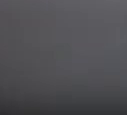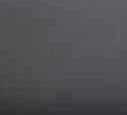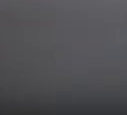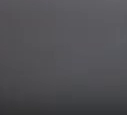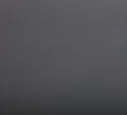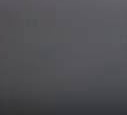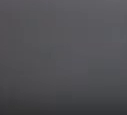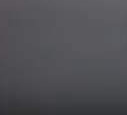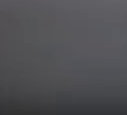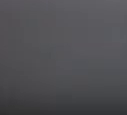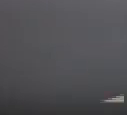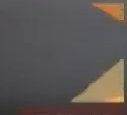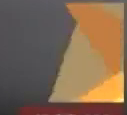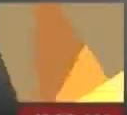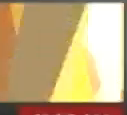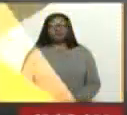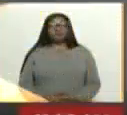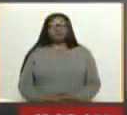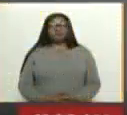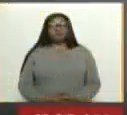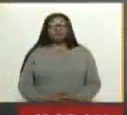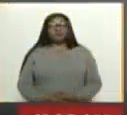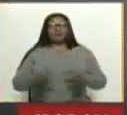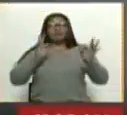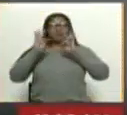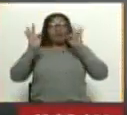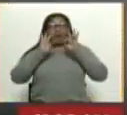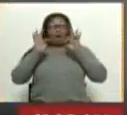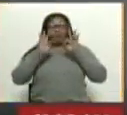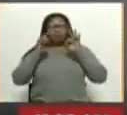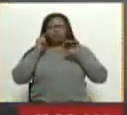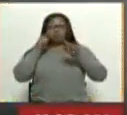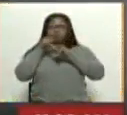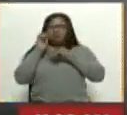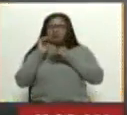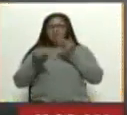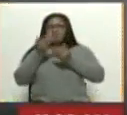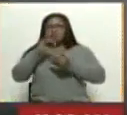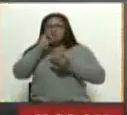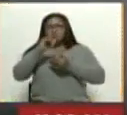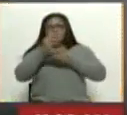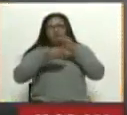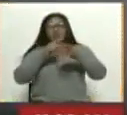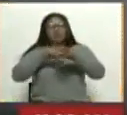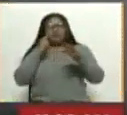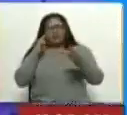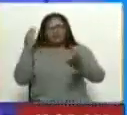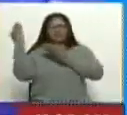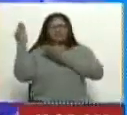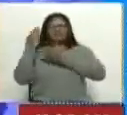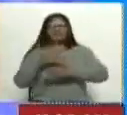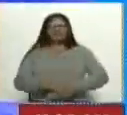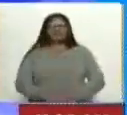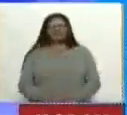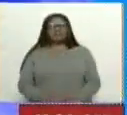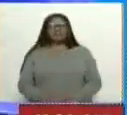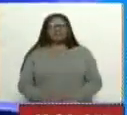amigo de vuelta con ustedes de inmediato nos trasladamos al teatro Teresa Carreño se genera informante importante información a esta hora vamos